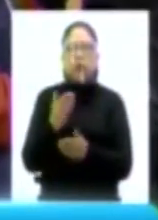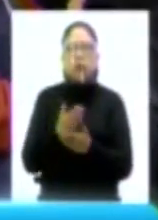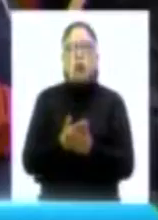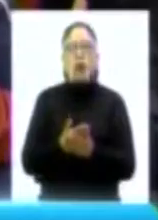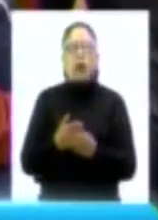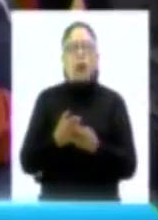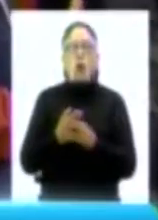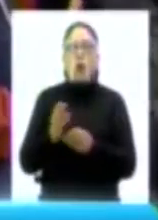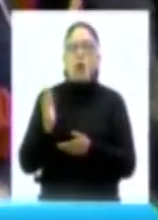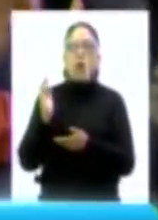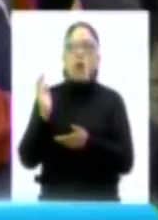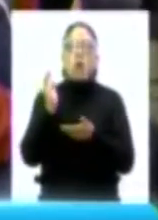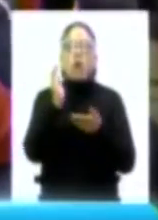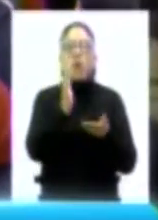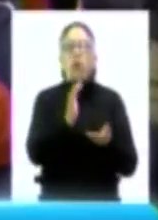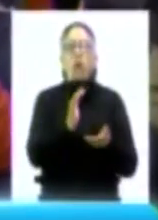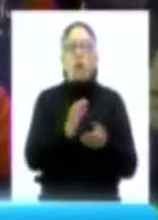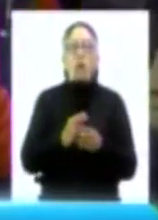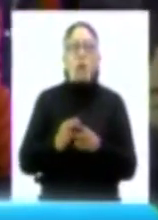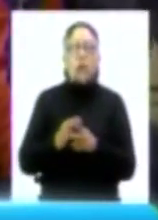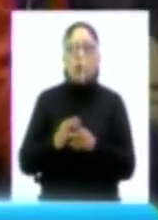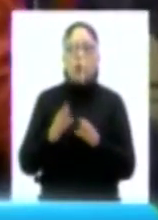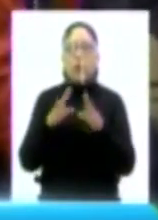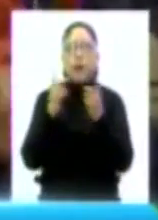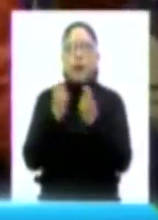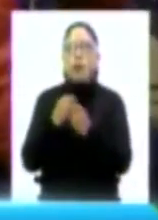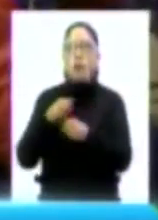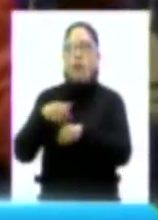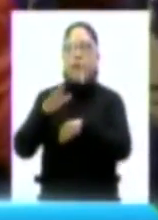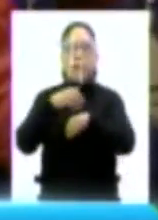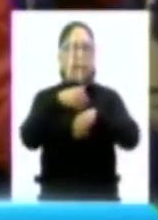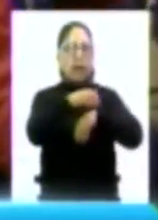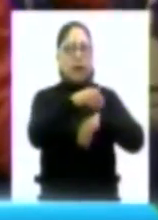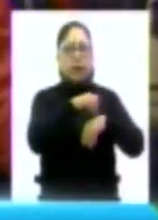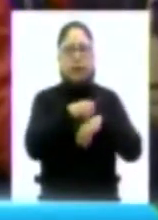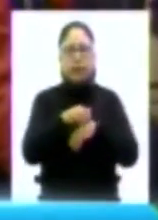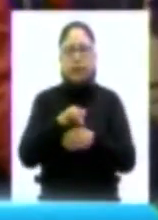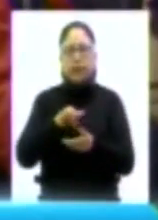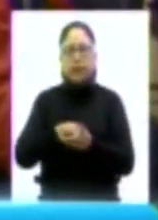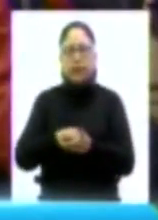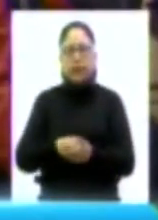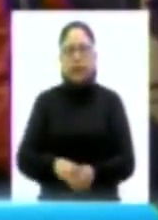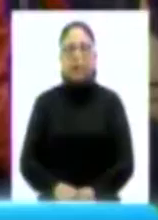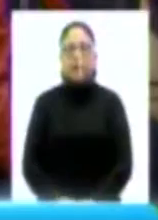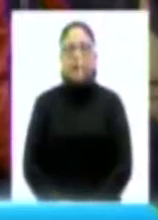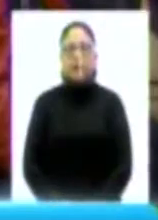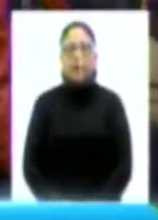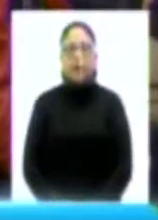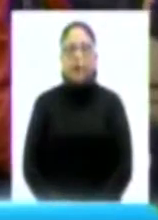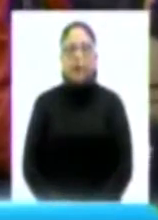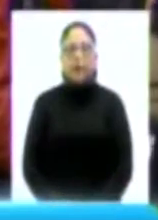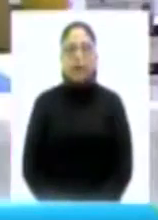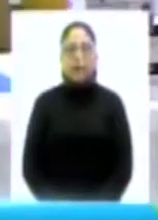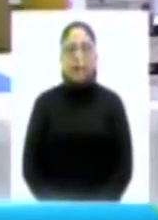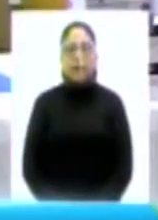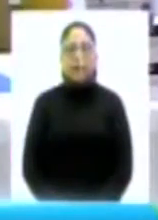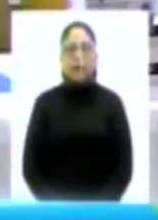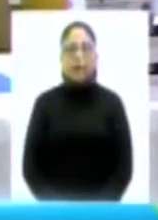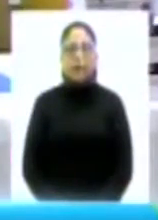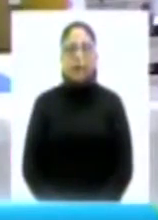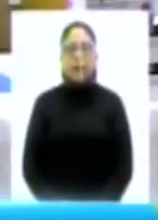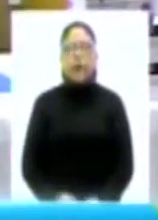distribuidas a los departamentos del país y a través de estos a los